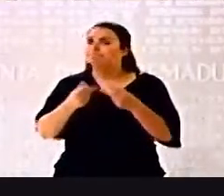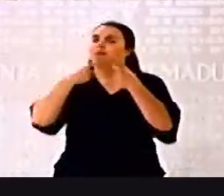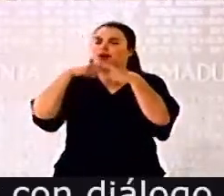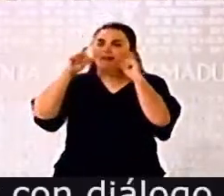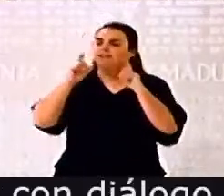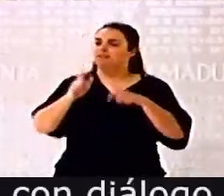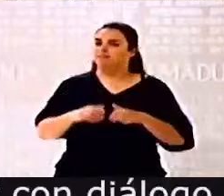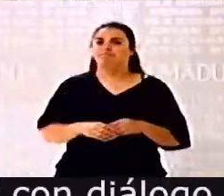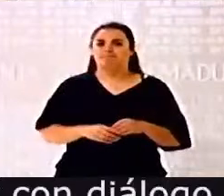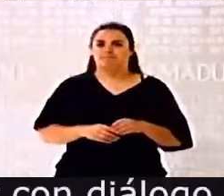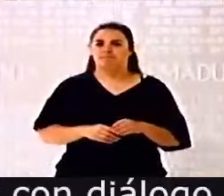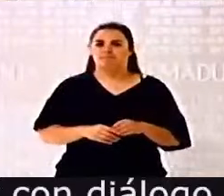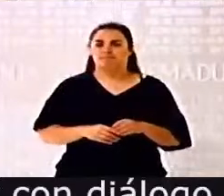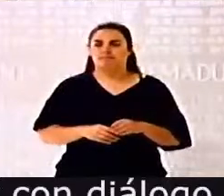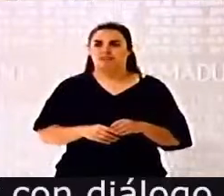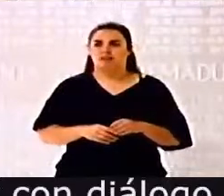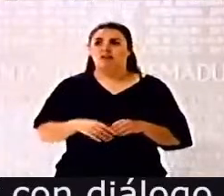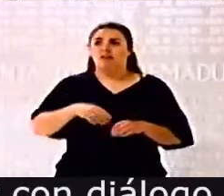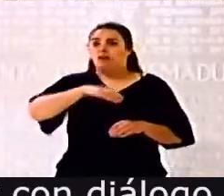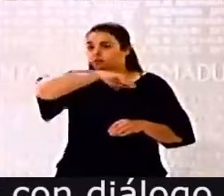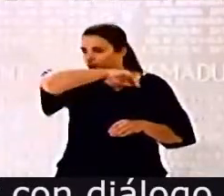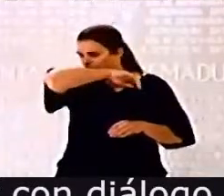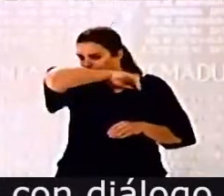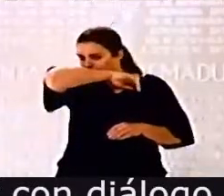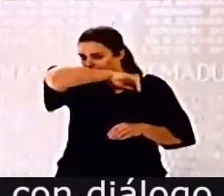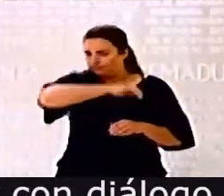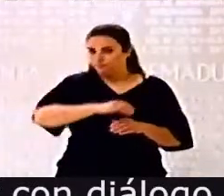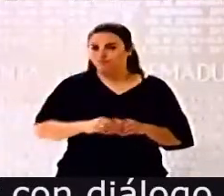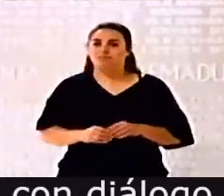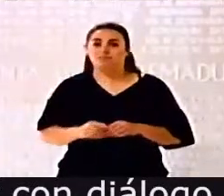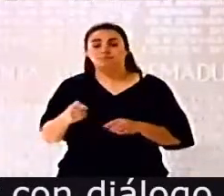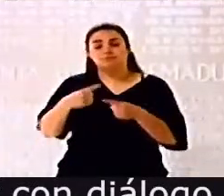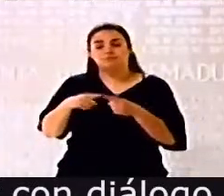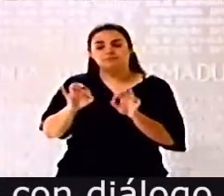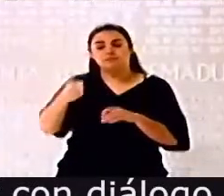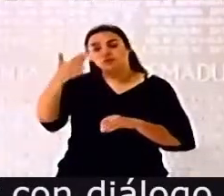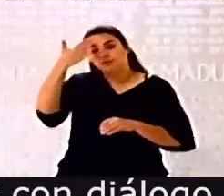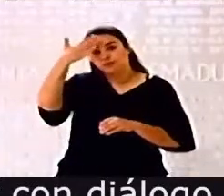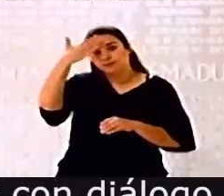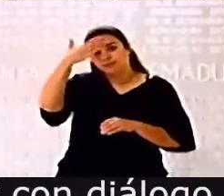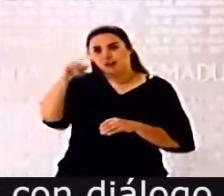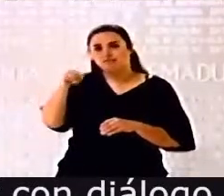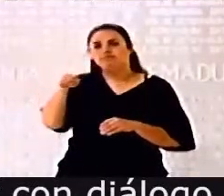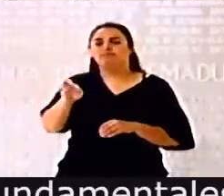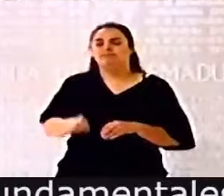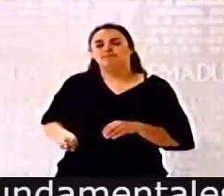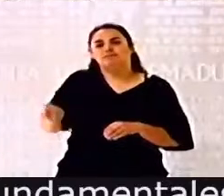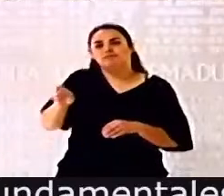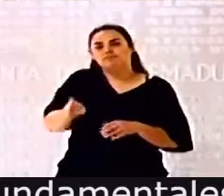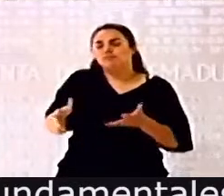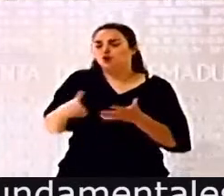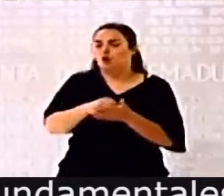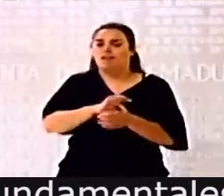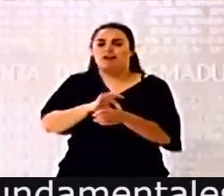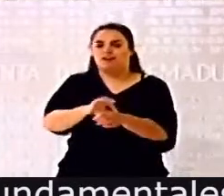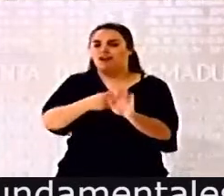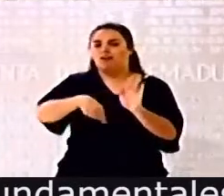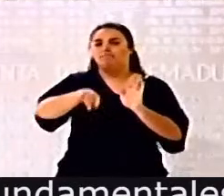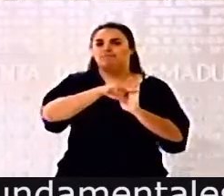mascarilla. Porque esos son los elementos fundamentales que inciden en todas las guías.